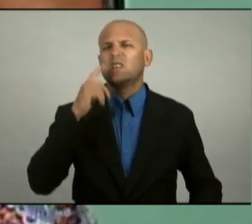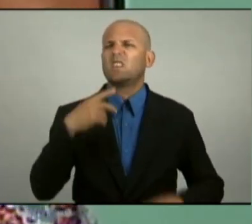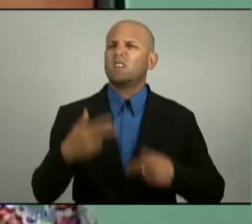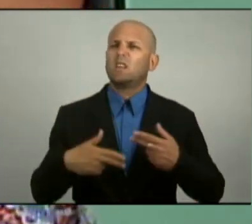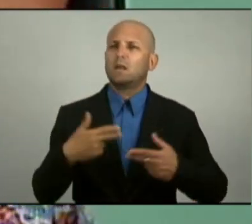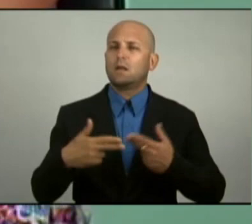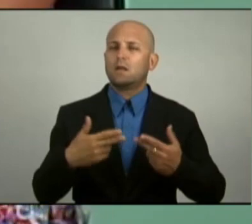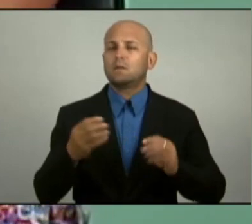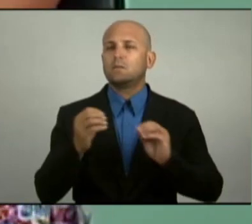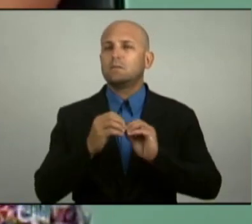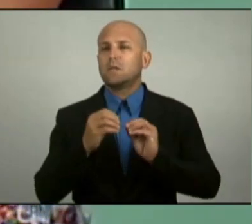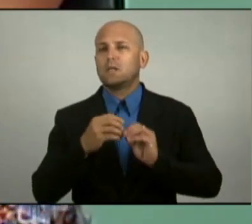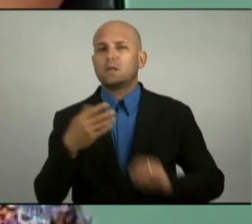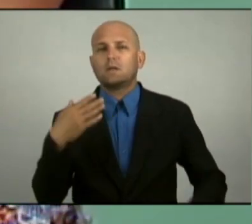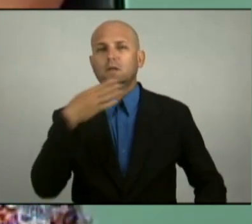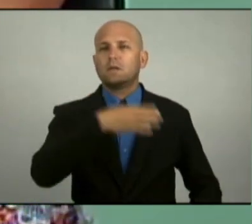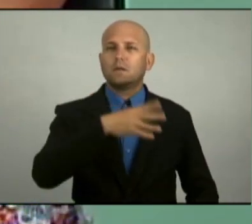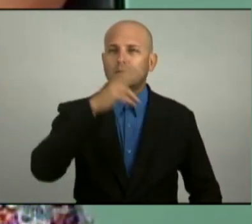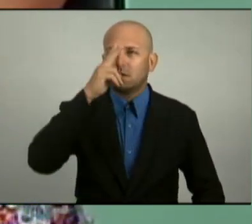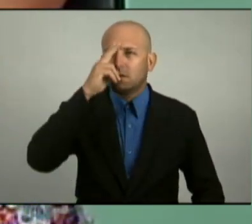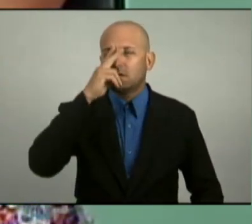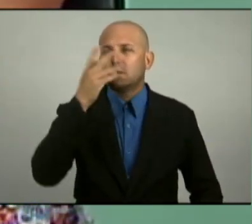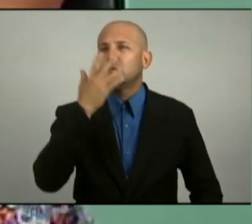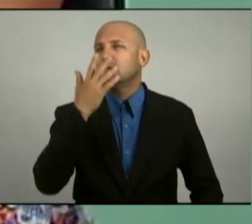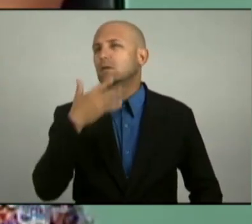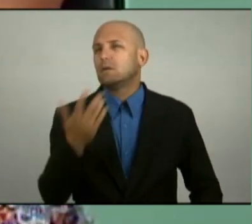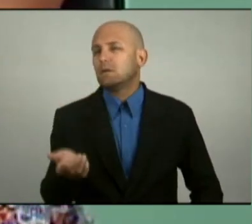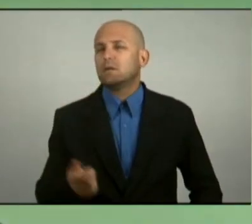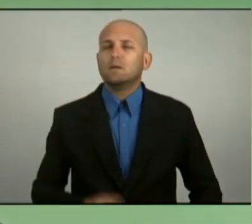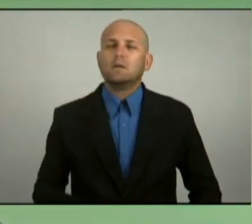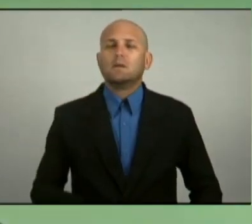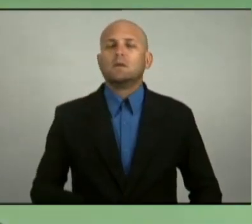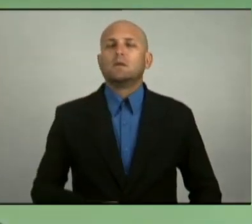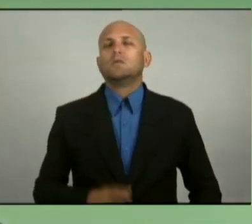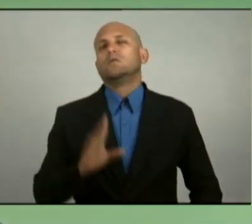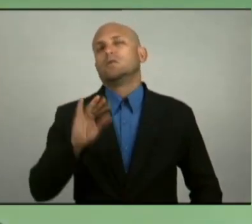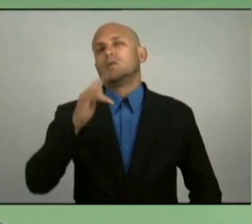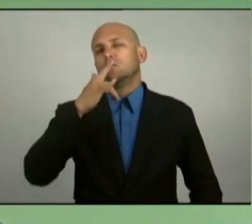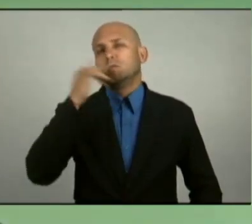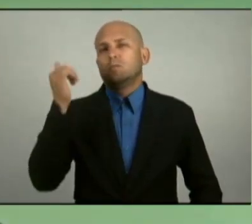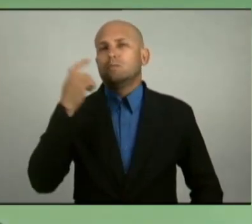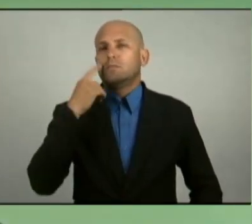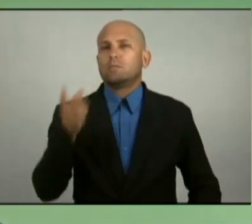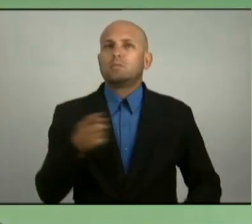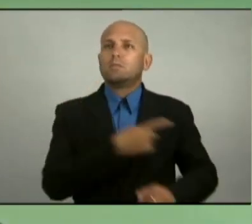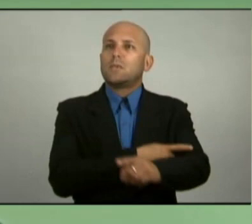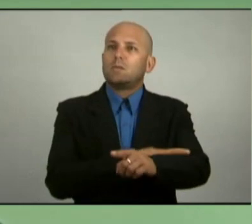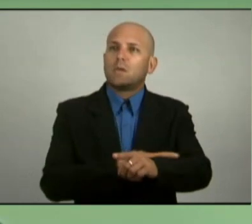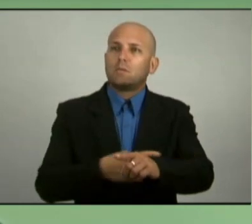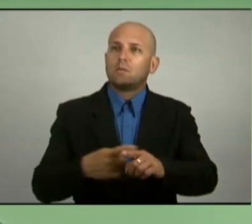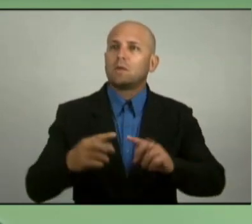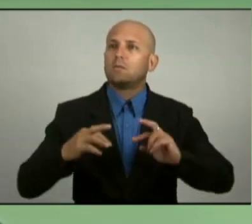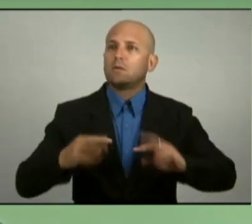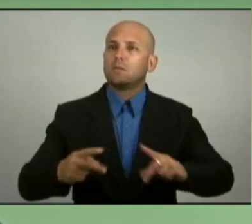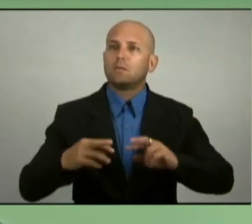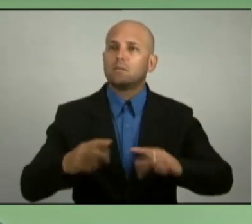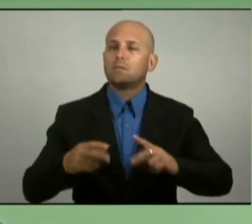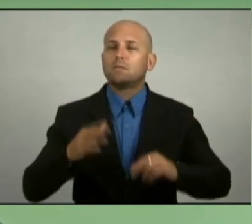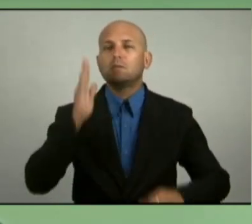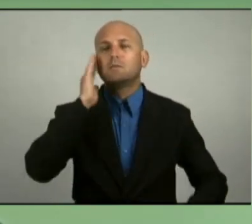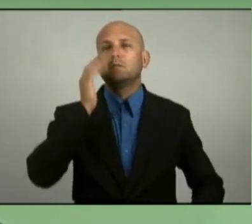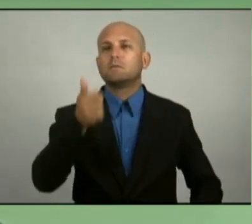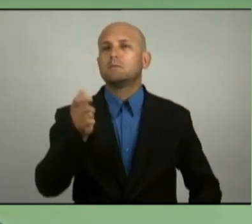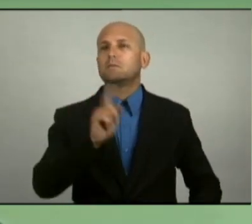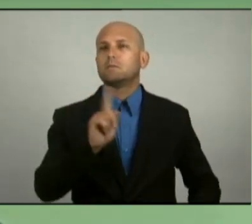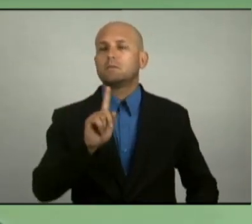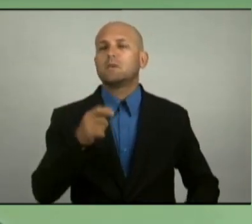qué consultas debemos visitar Sí cuando ya se prolonga el trastorno en el conciliar del sueño sí